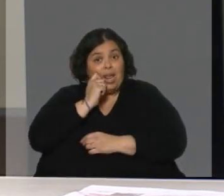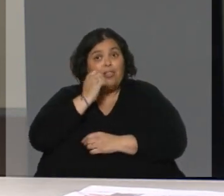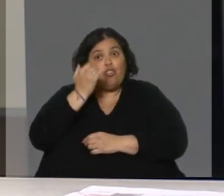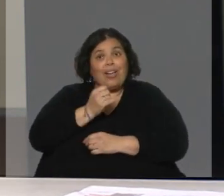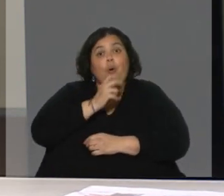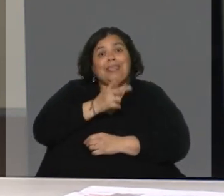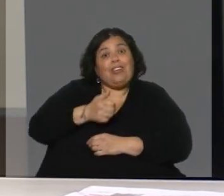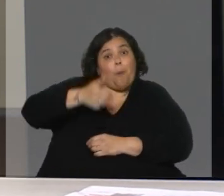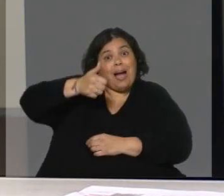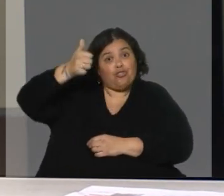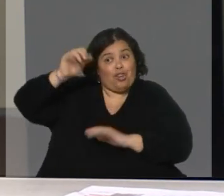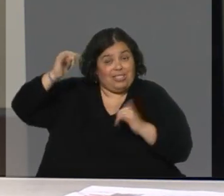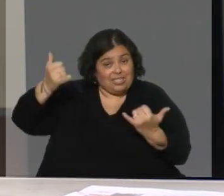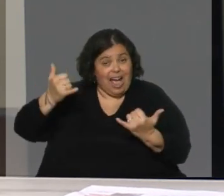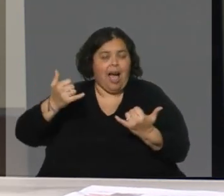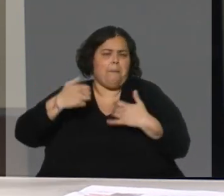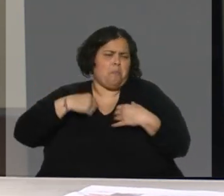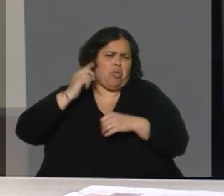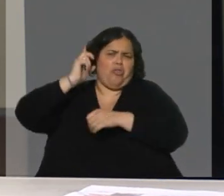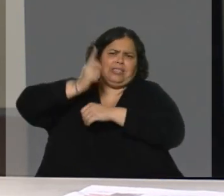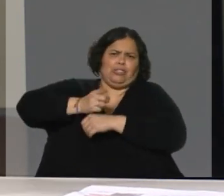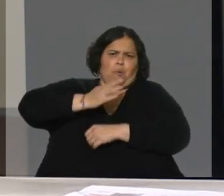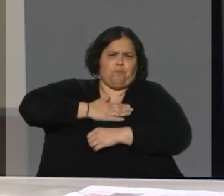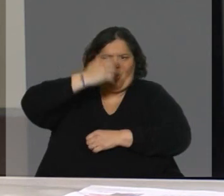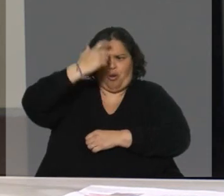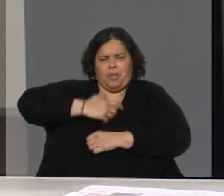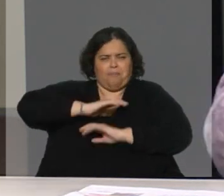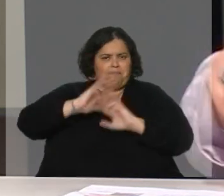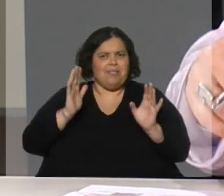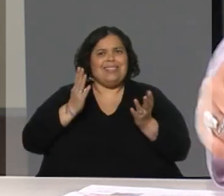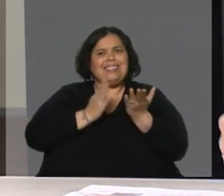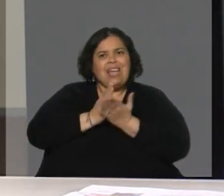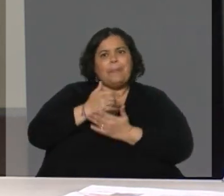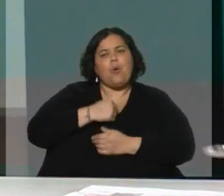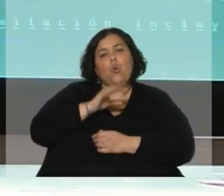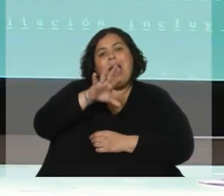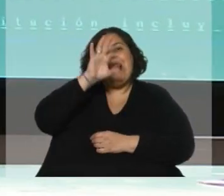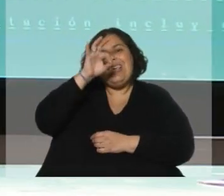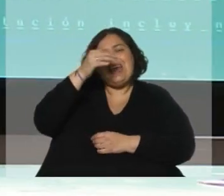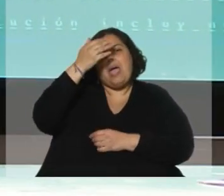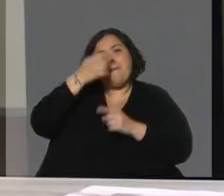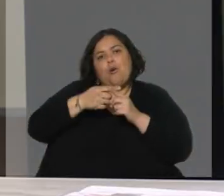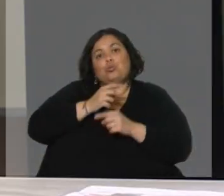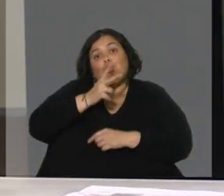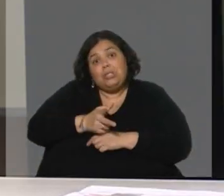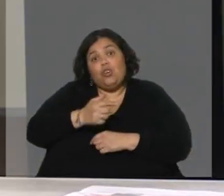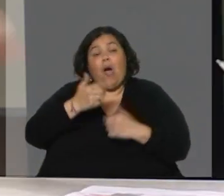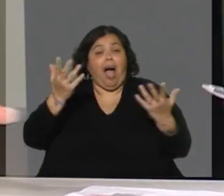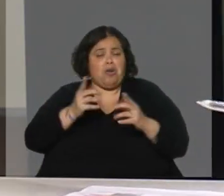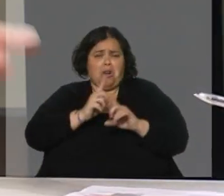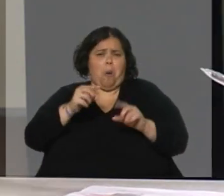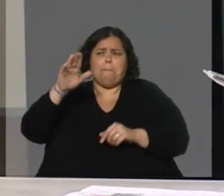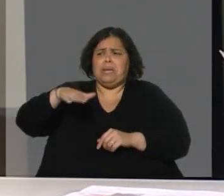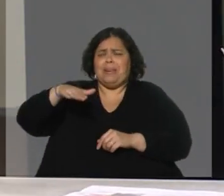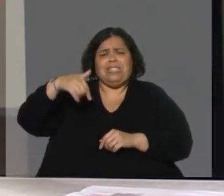tengo los hijos grandes Es la primera vez que puedo decidir por mí porque siempre uno elige por los hijos claro esta vez no porque tengo la